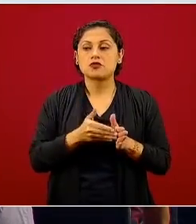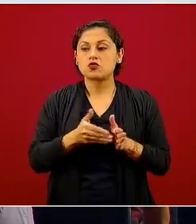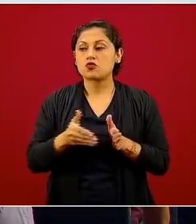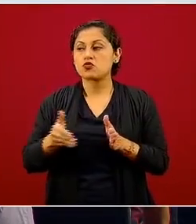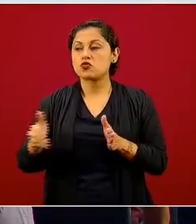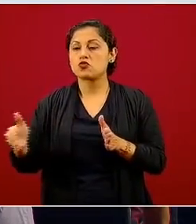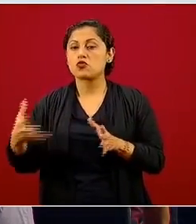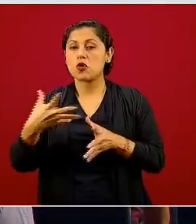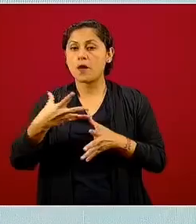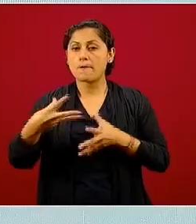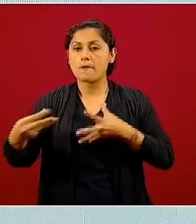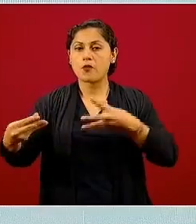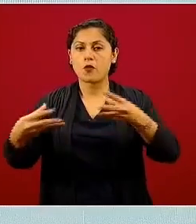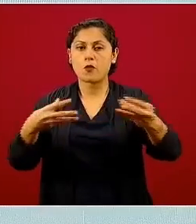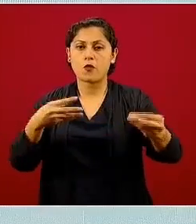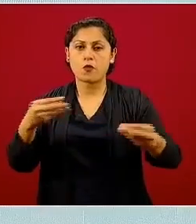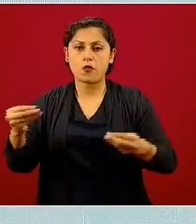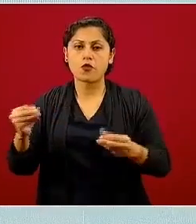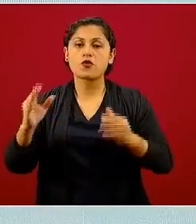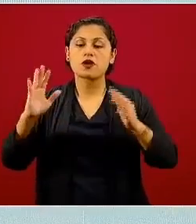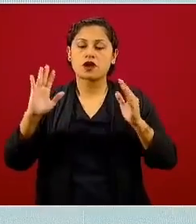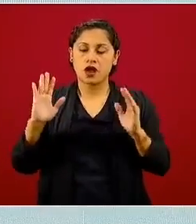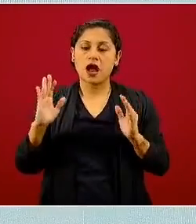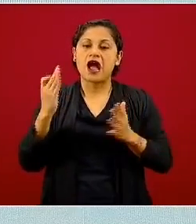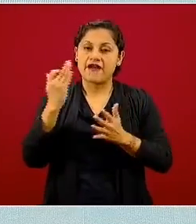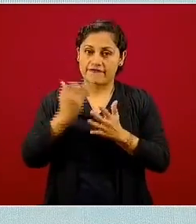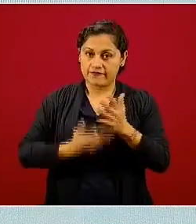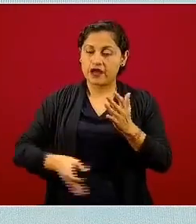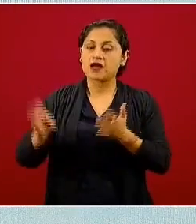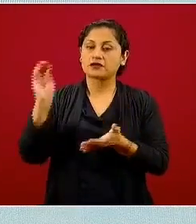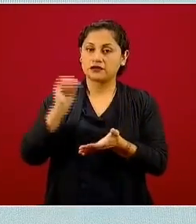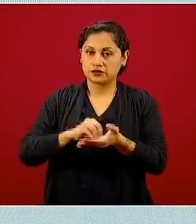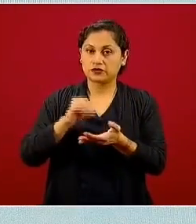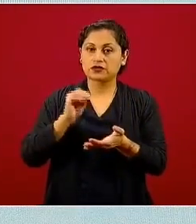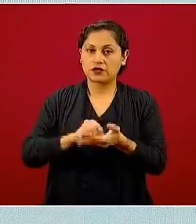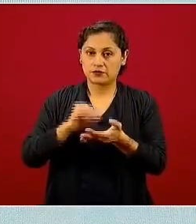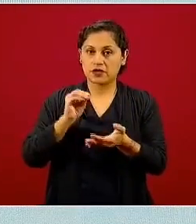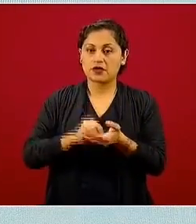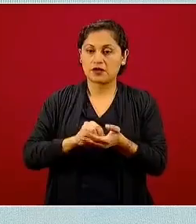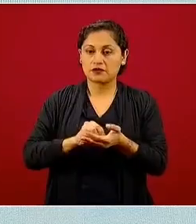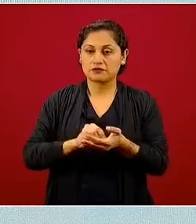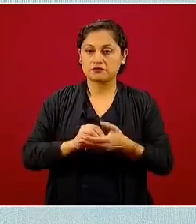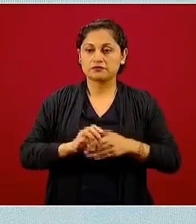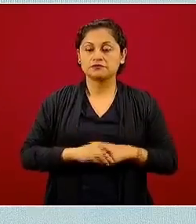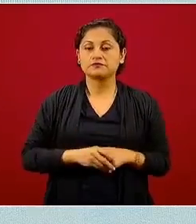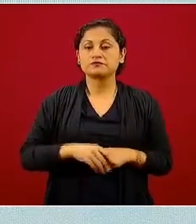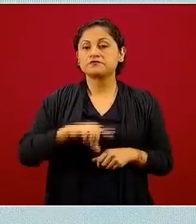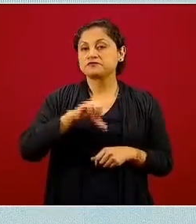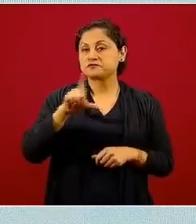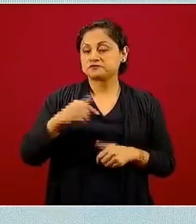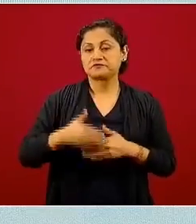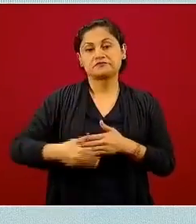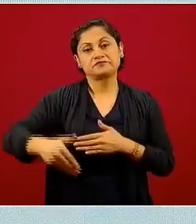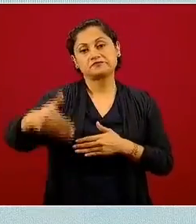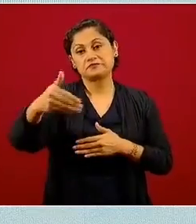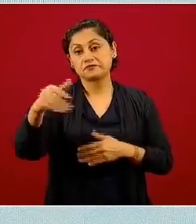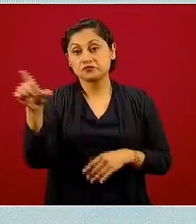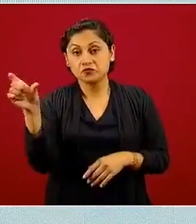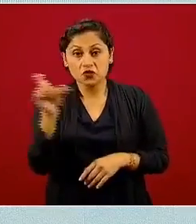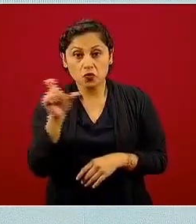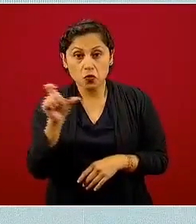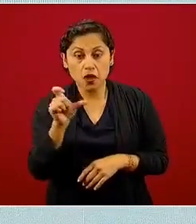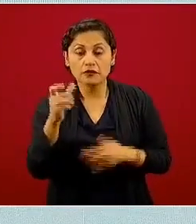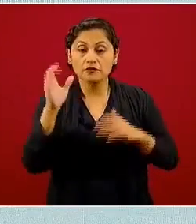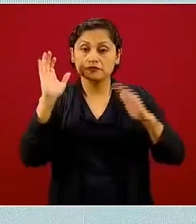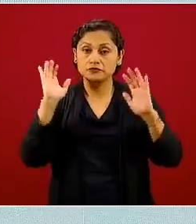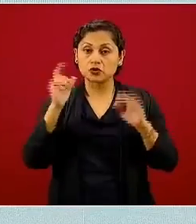un poquito menos de la mitad de esta curva epidémica, y ocurrirá más adelante. ¿Cuándo? En las fechas